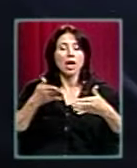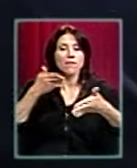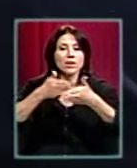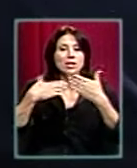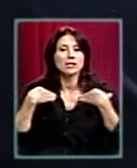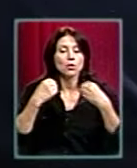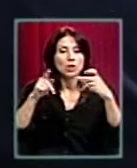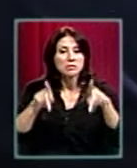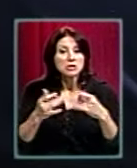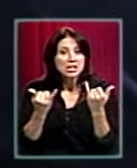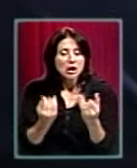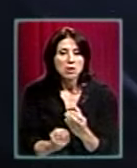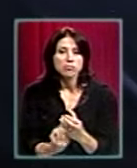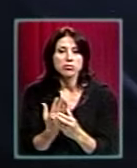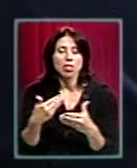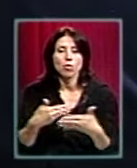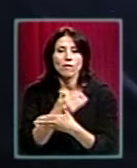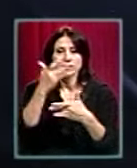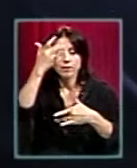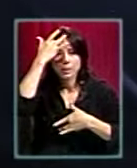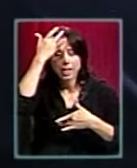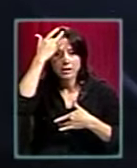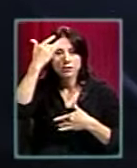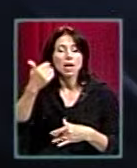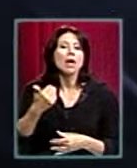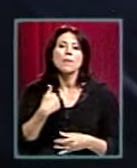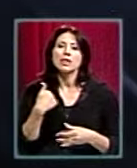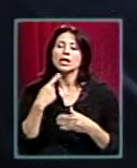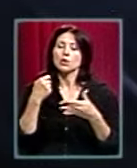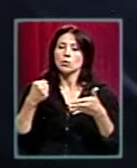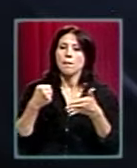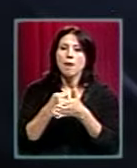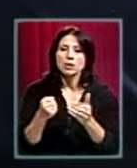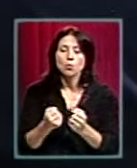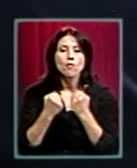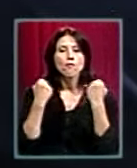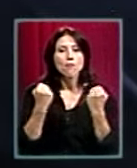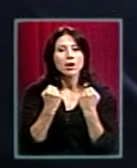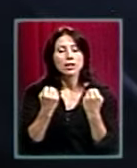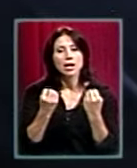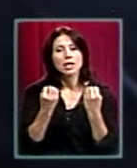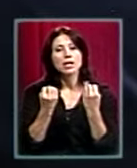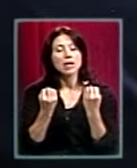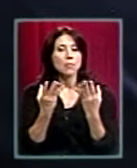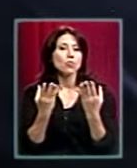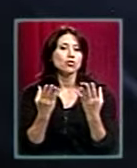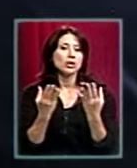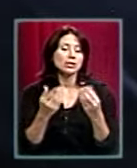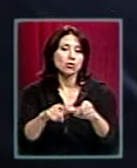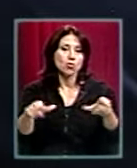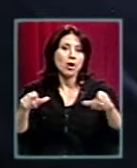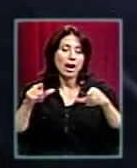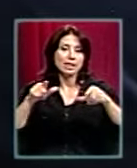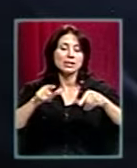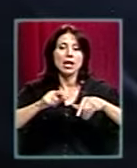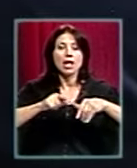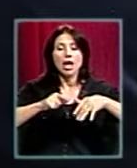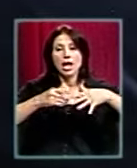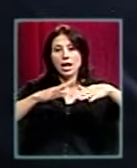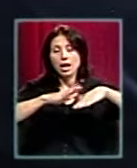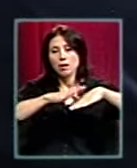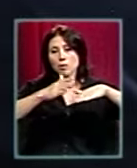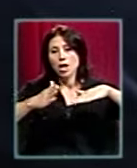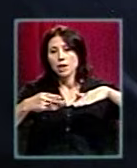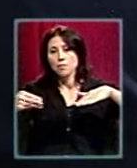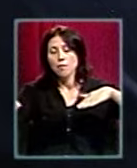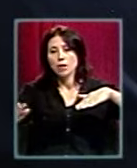enfermedades. En fin, va a tener un impacto muy fuerte y en muchas zonas las va a inundar, pues porque el mar está subiendo su nivel